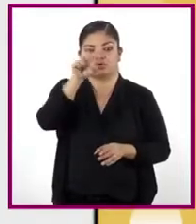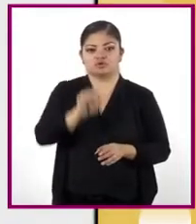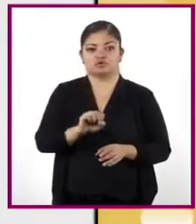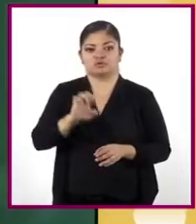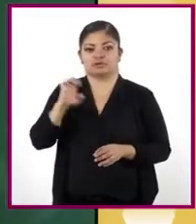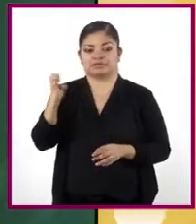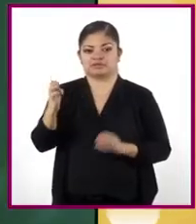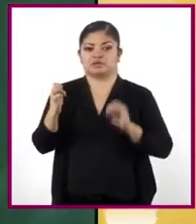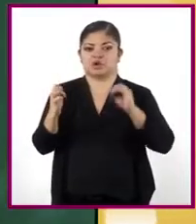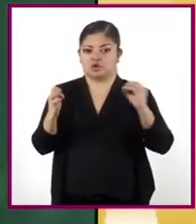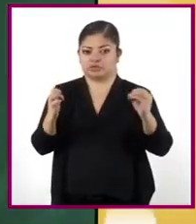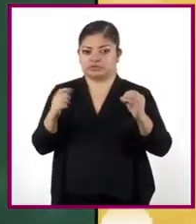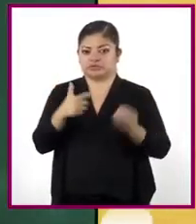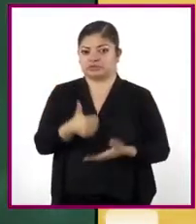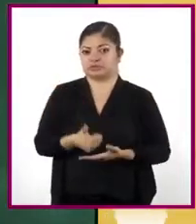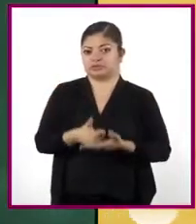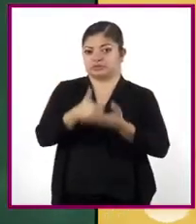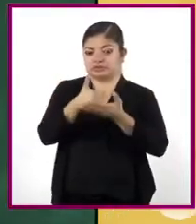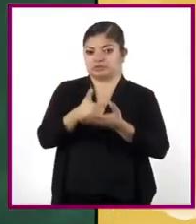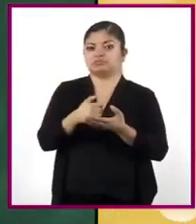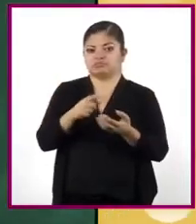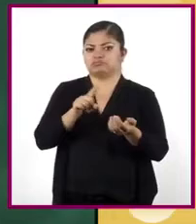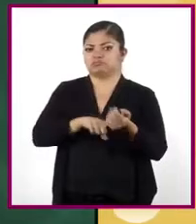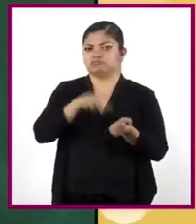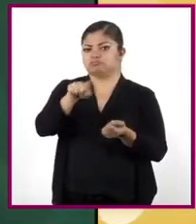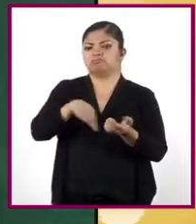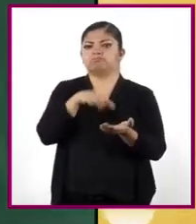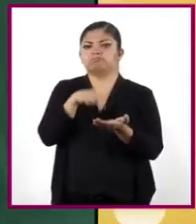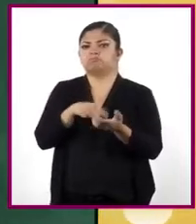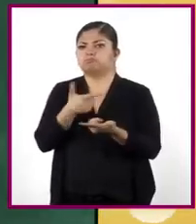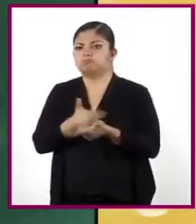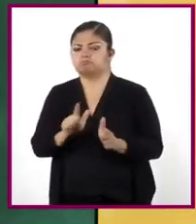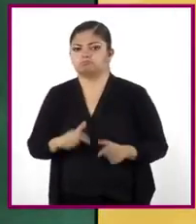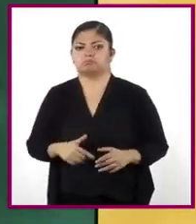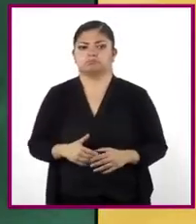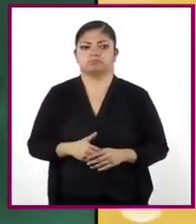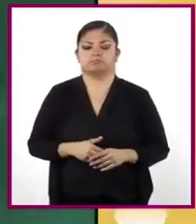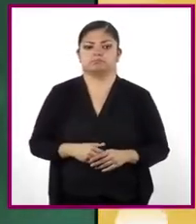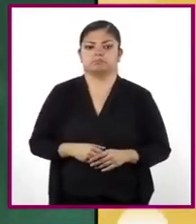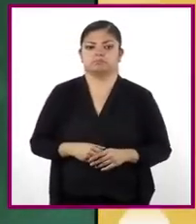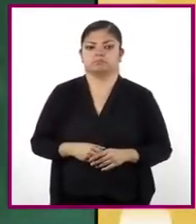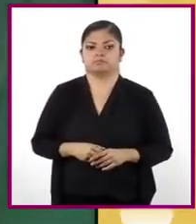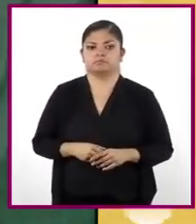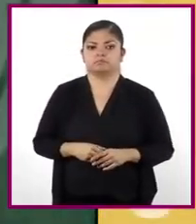los 4 puntos cardinales en cualquier punto de la Tierra.